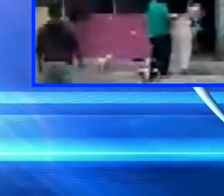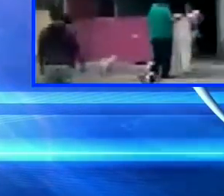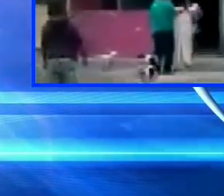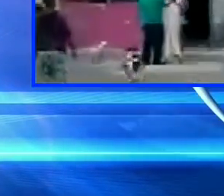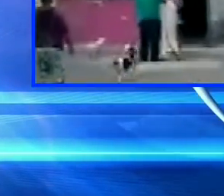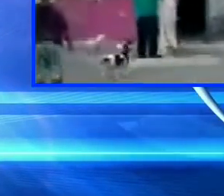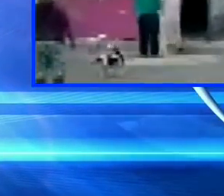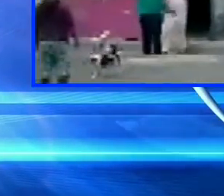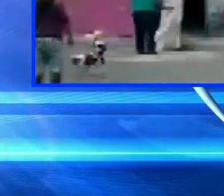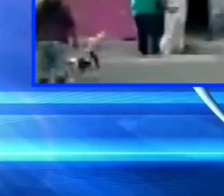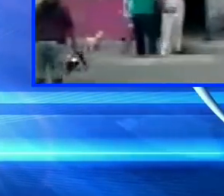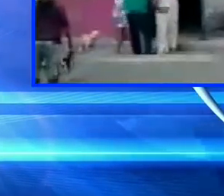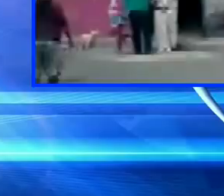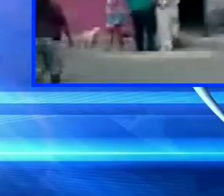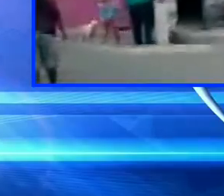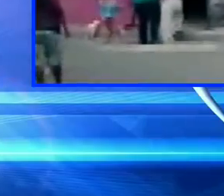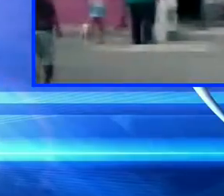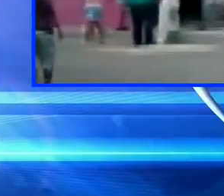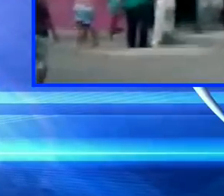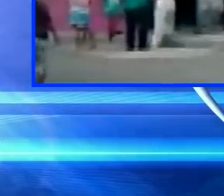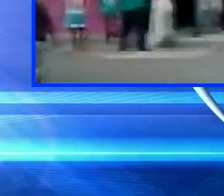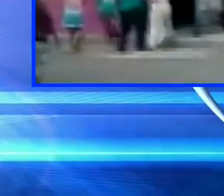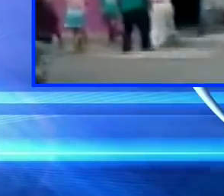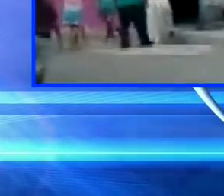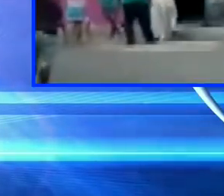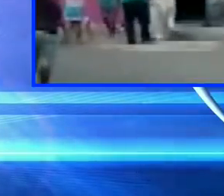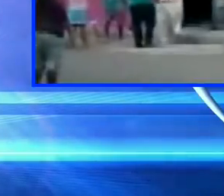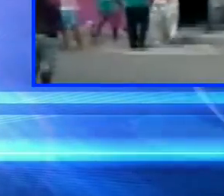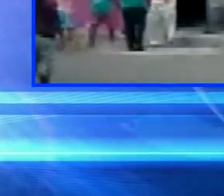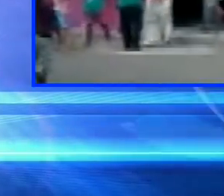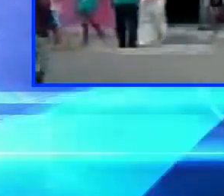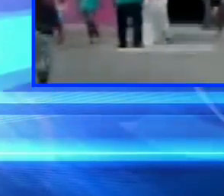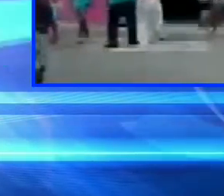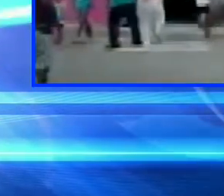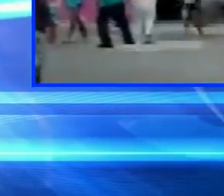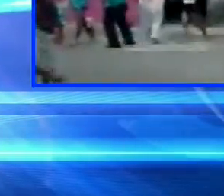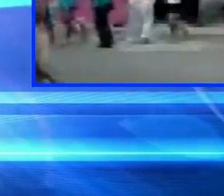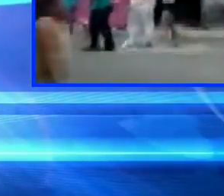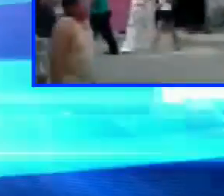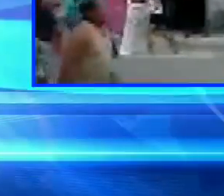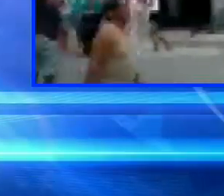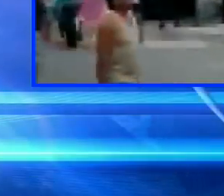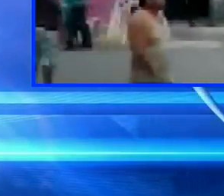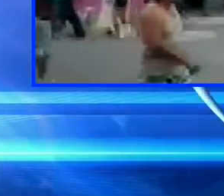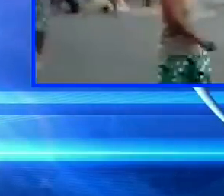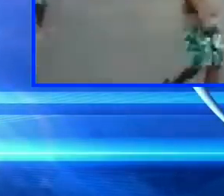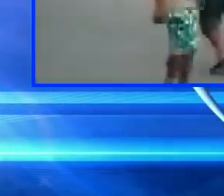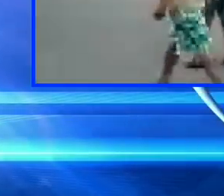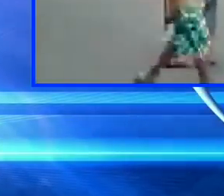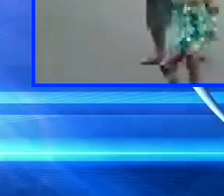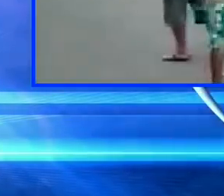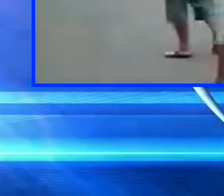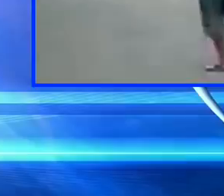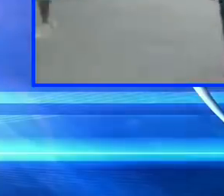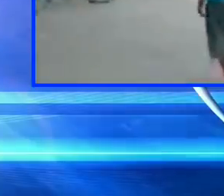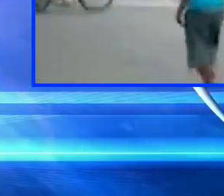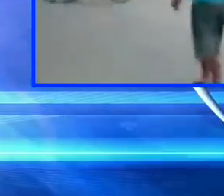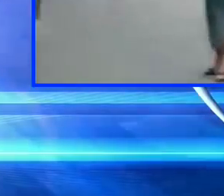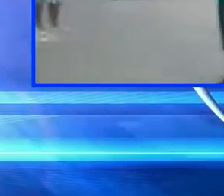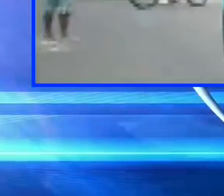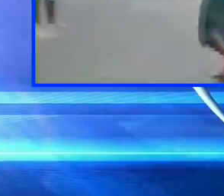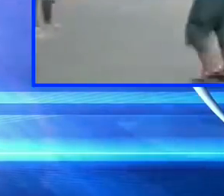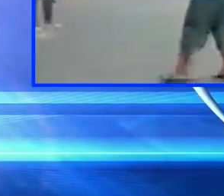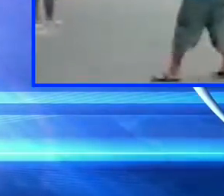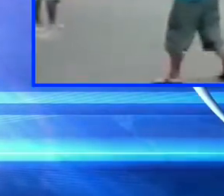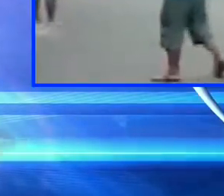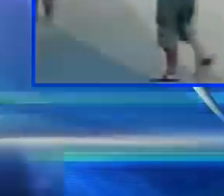este punto mientras que por acá está llegando incluso el ministerio de salud pública también una brigada de por parte del ministerio